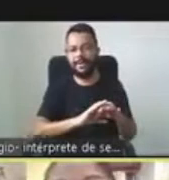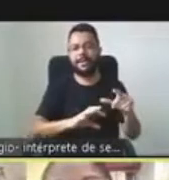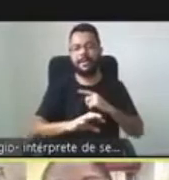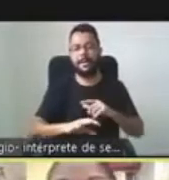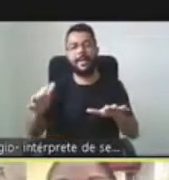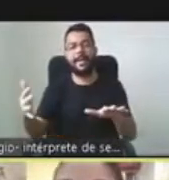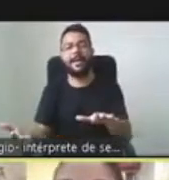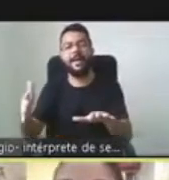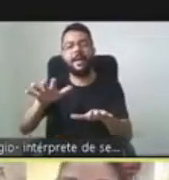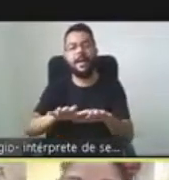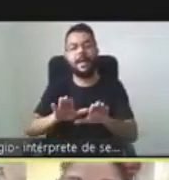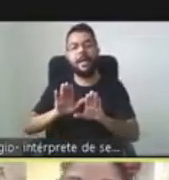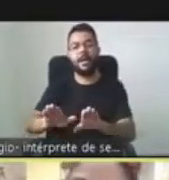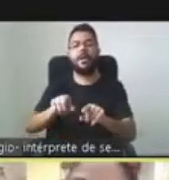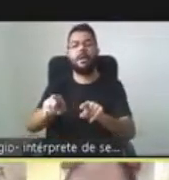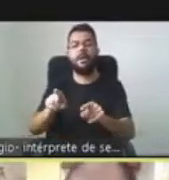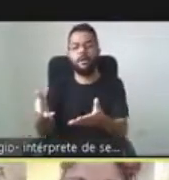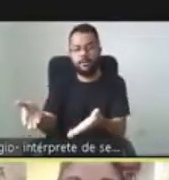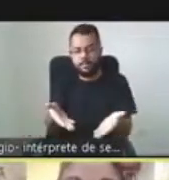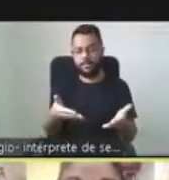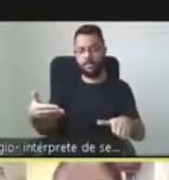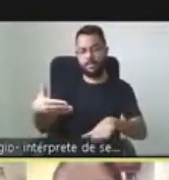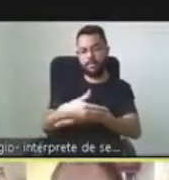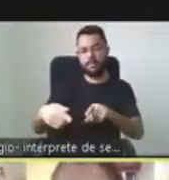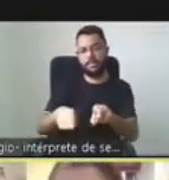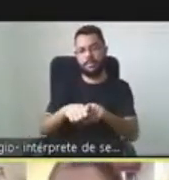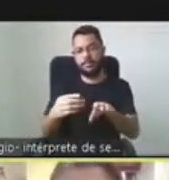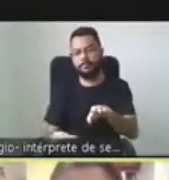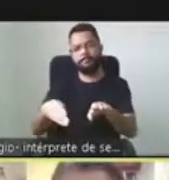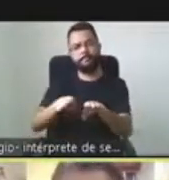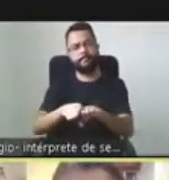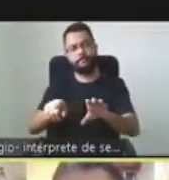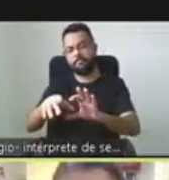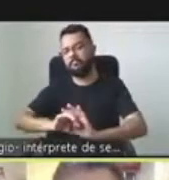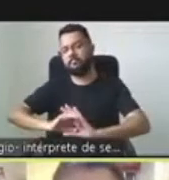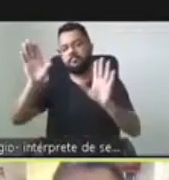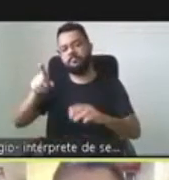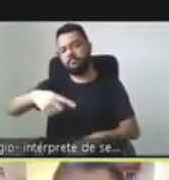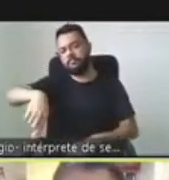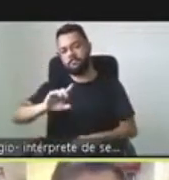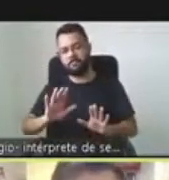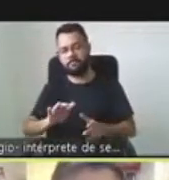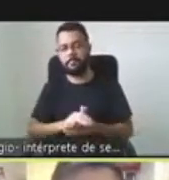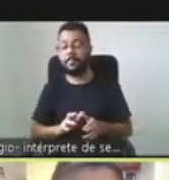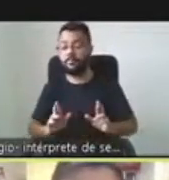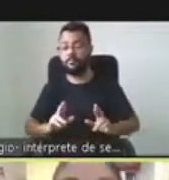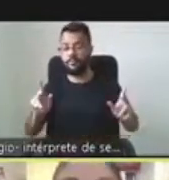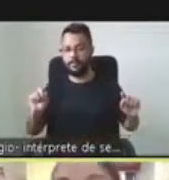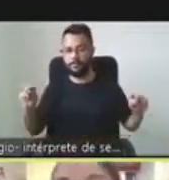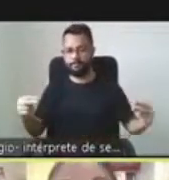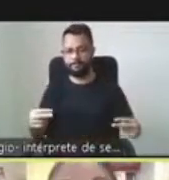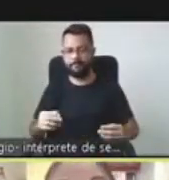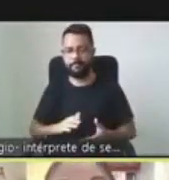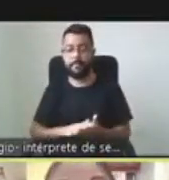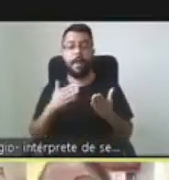incluir es dejar participar con plena libertad. De manera que